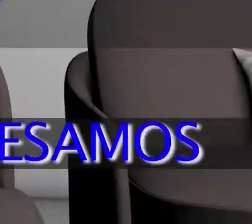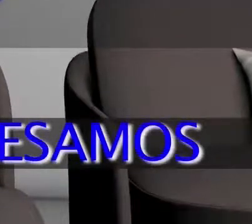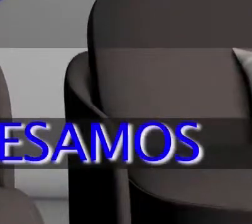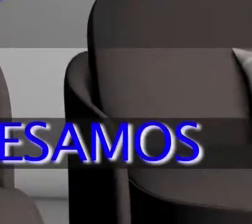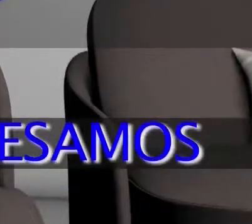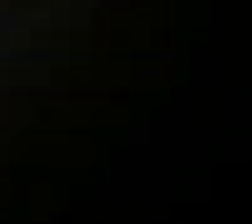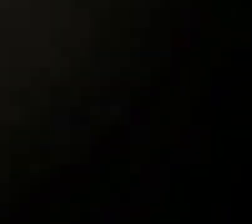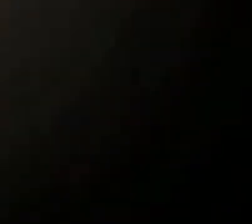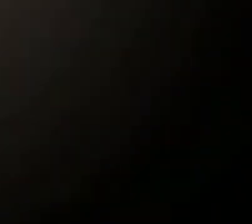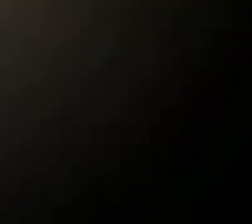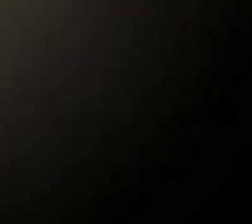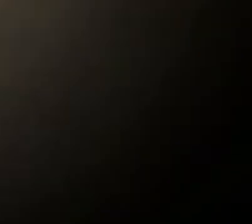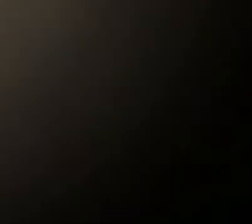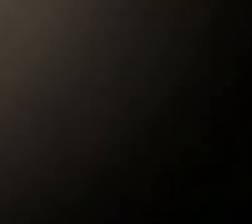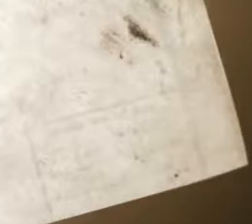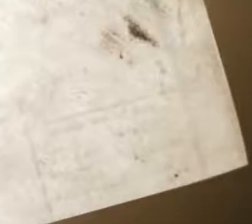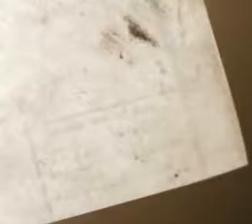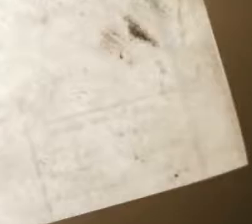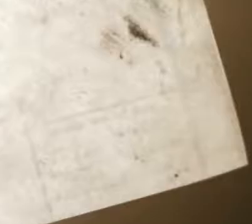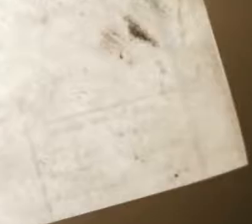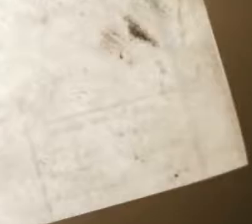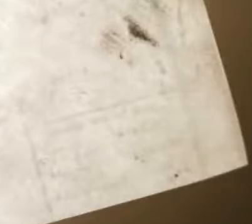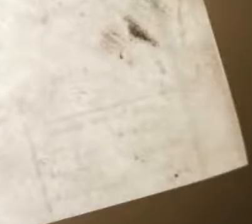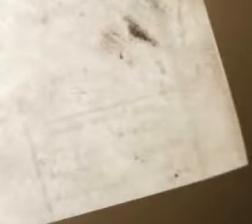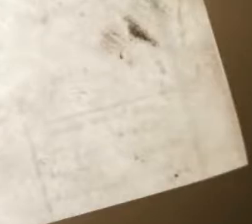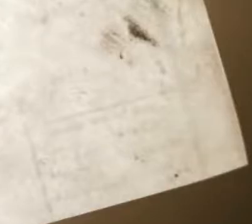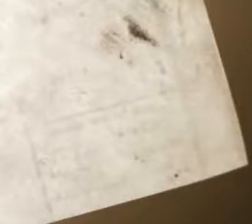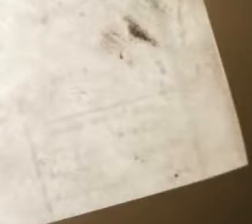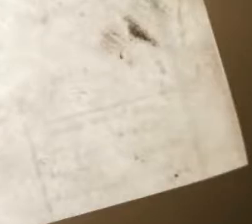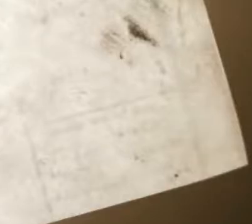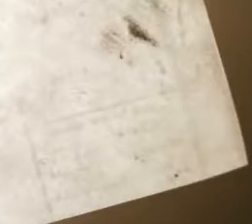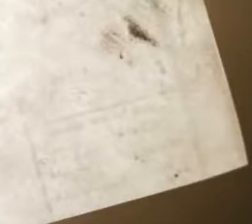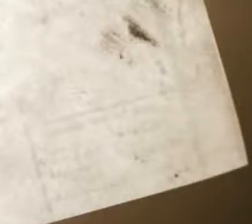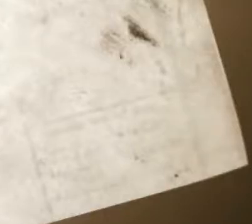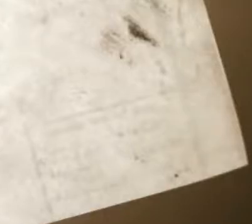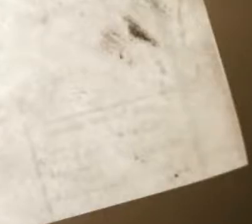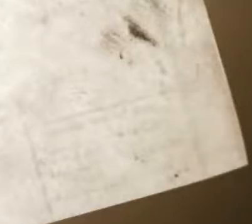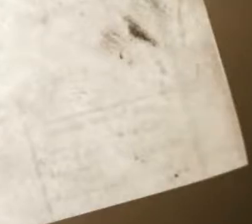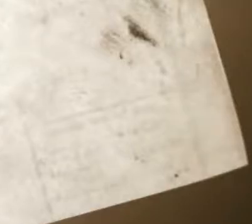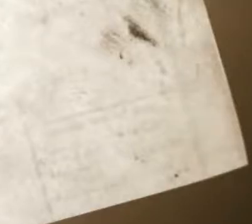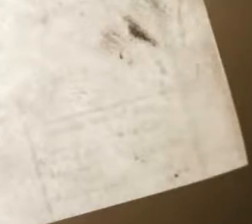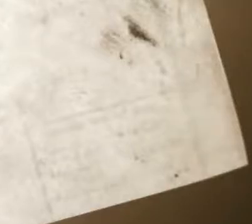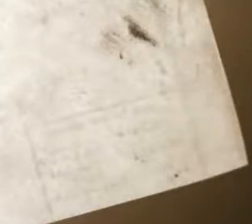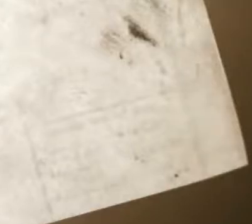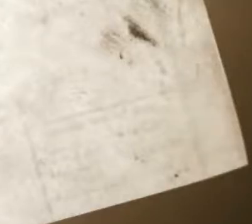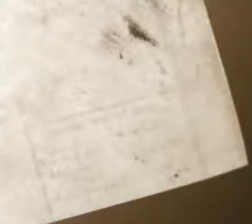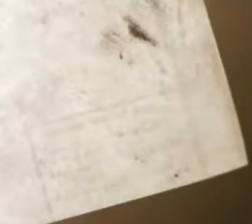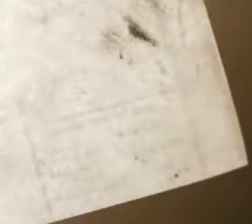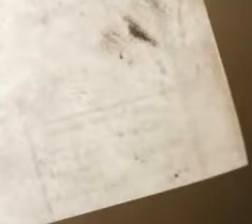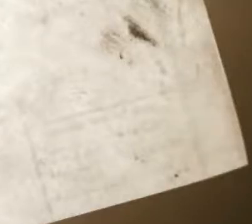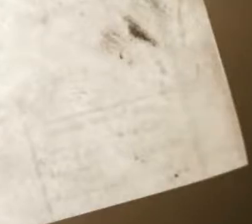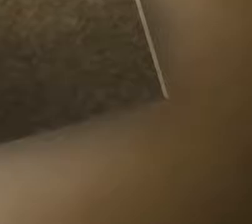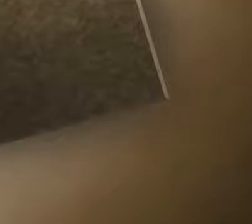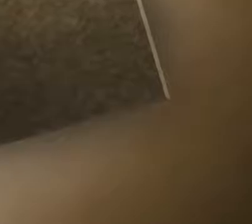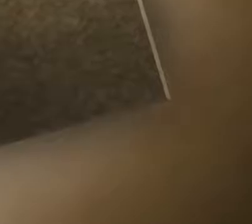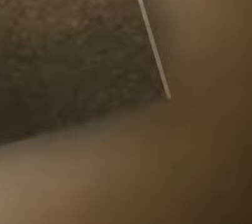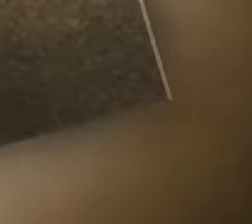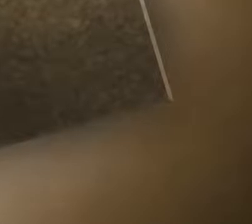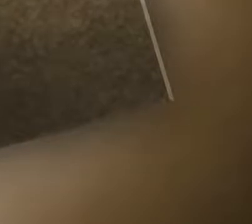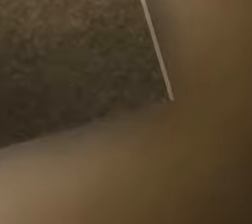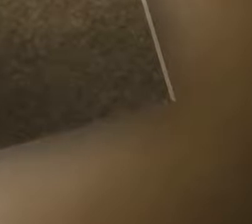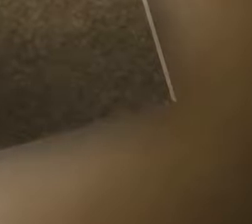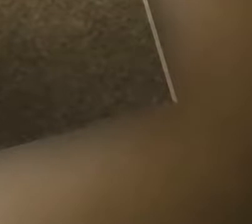auto, o sea, la que la persona misma revise si tiene masa, si